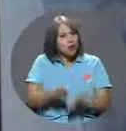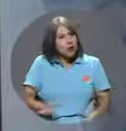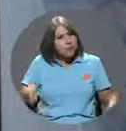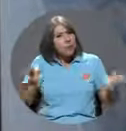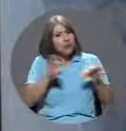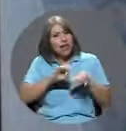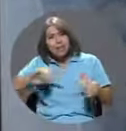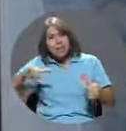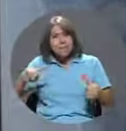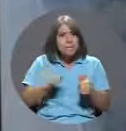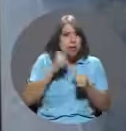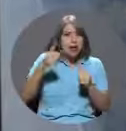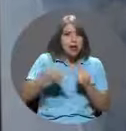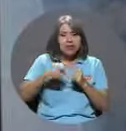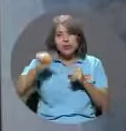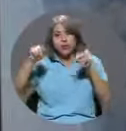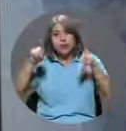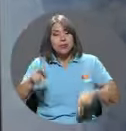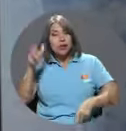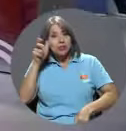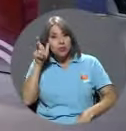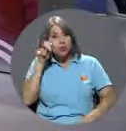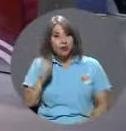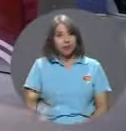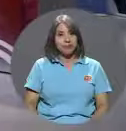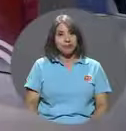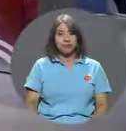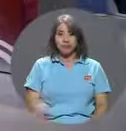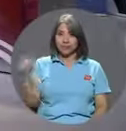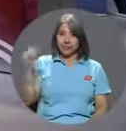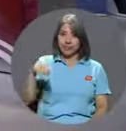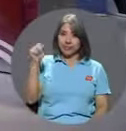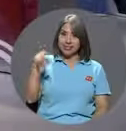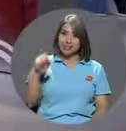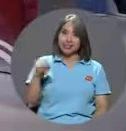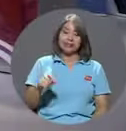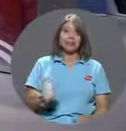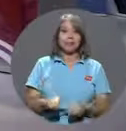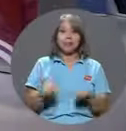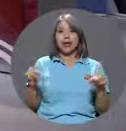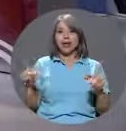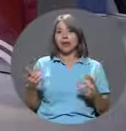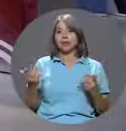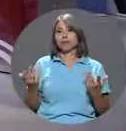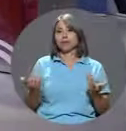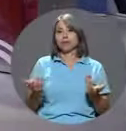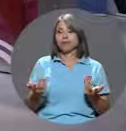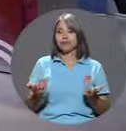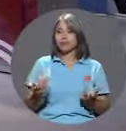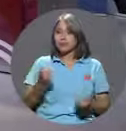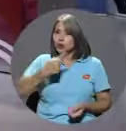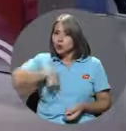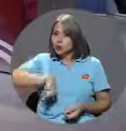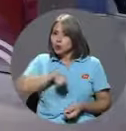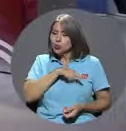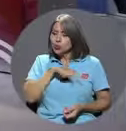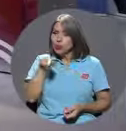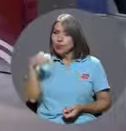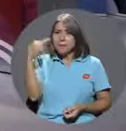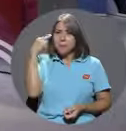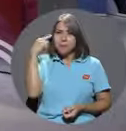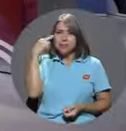esa primera escucha. Claro. Pero bueno, es ahí también donde tendemos un poquito